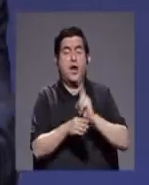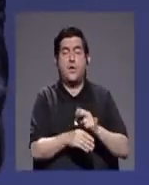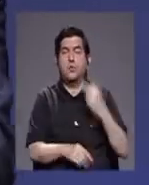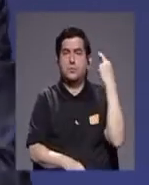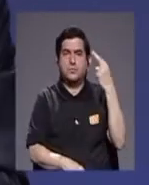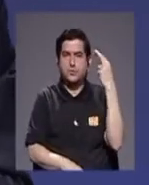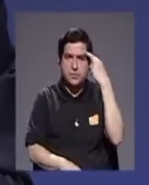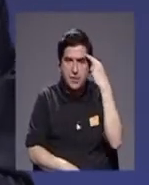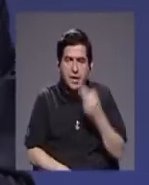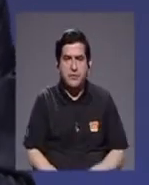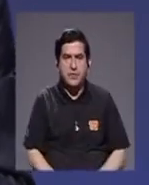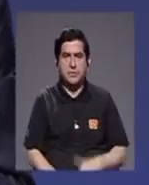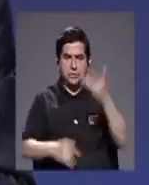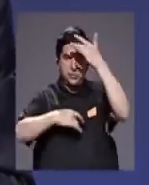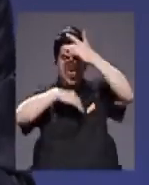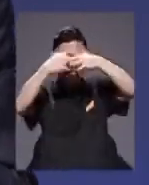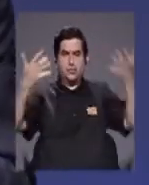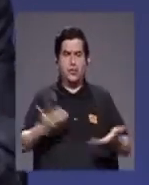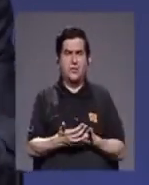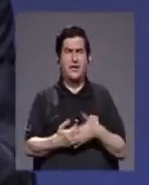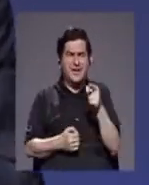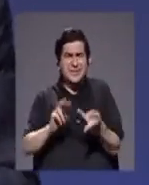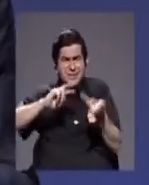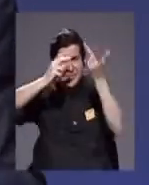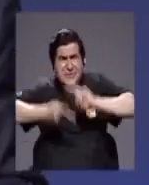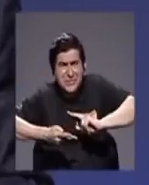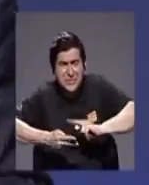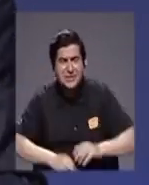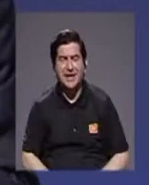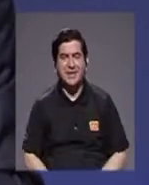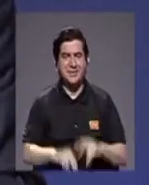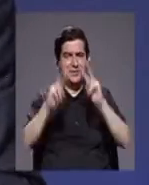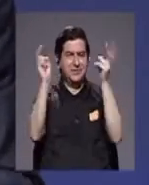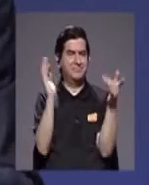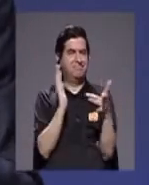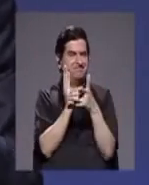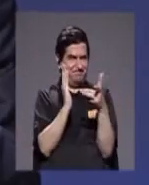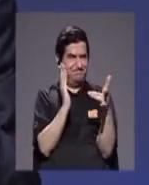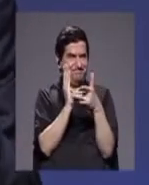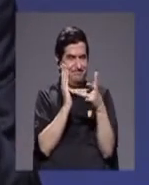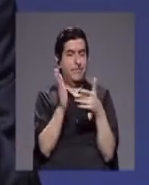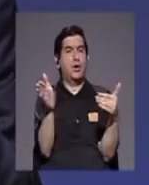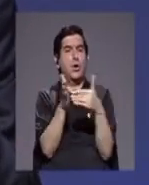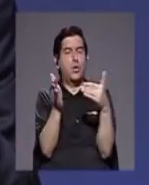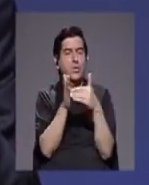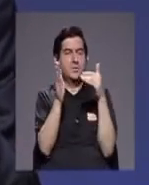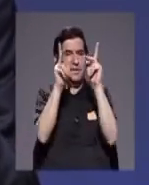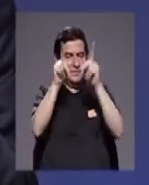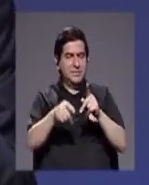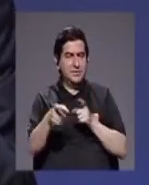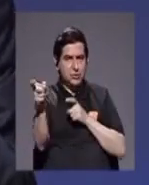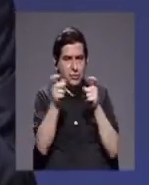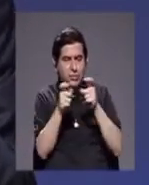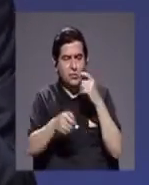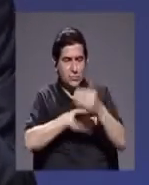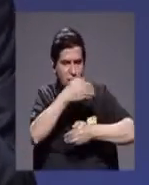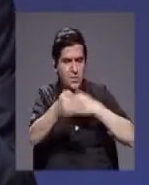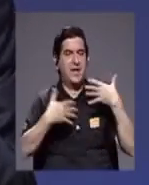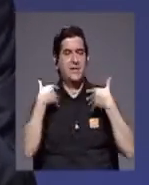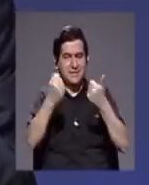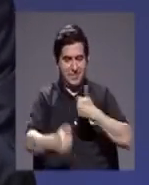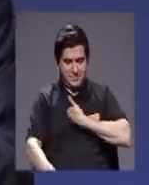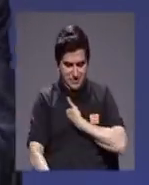Es como al revés. Entonces creo que todo este tema de la tecnología y devolverle al paciente el control de la gestión de su